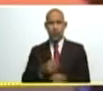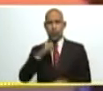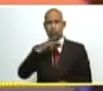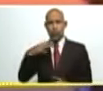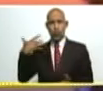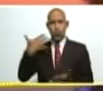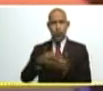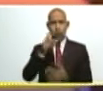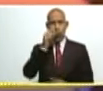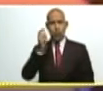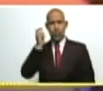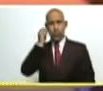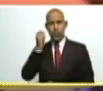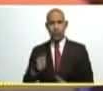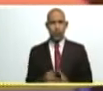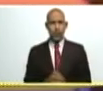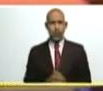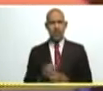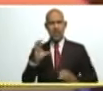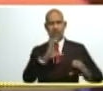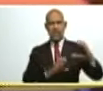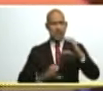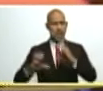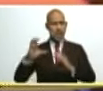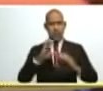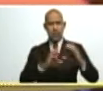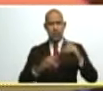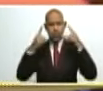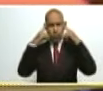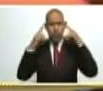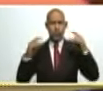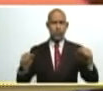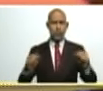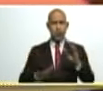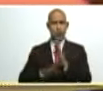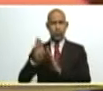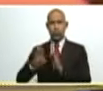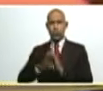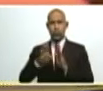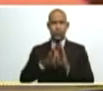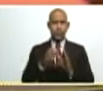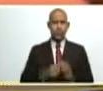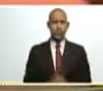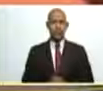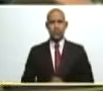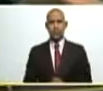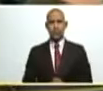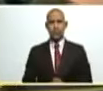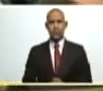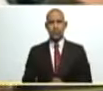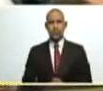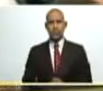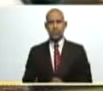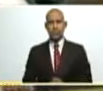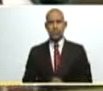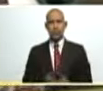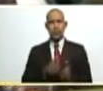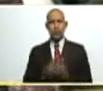historiadoras, investigadores, científicos, intelectuales, con los cumbres de